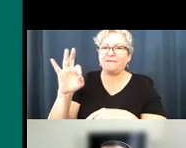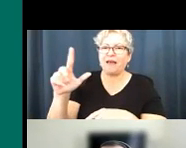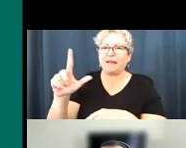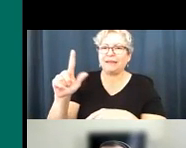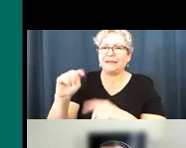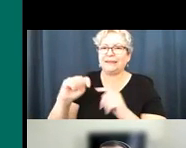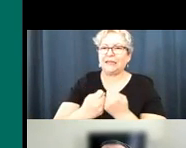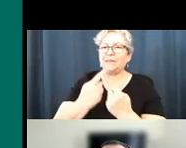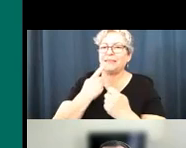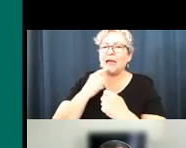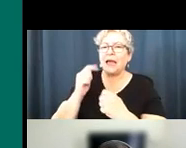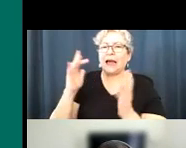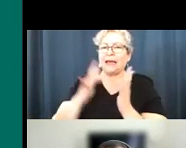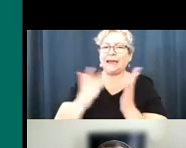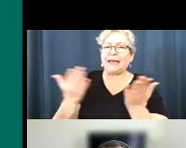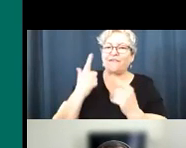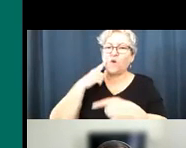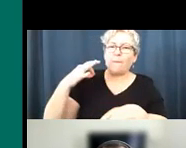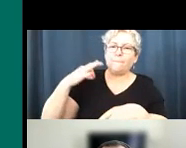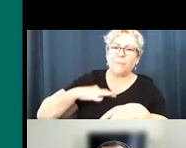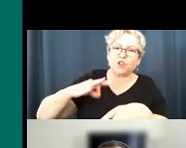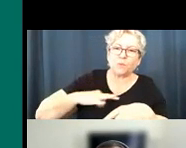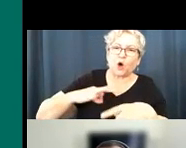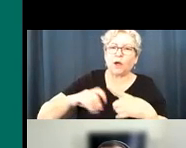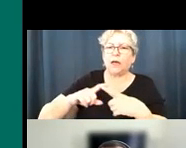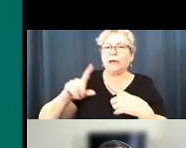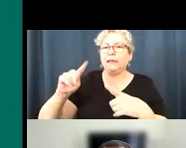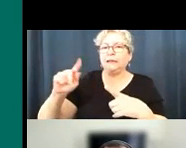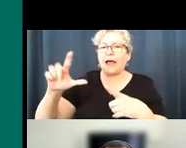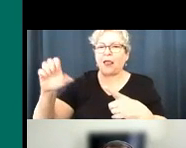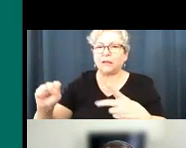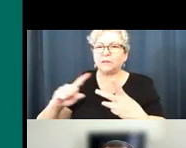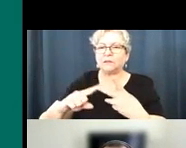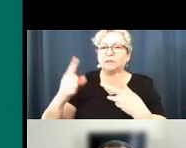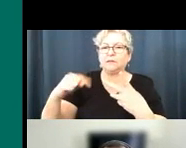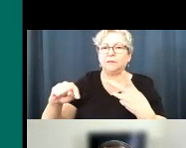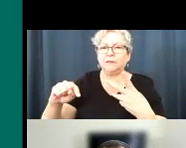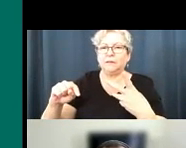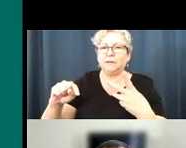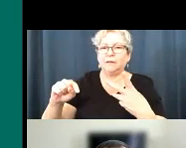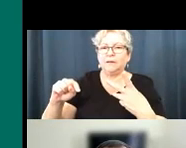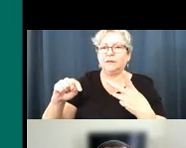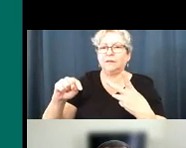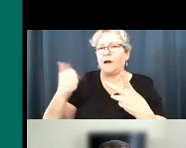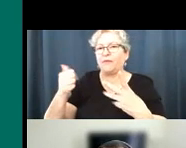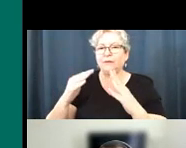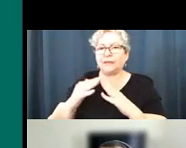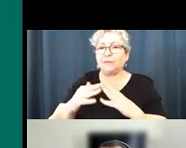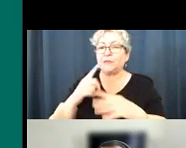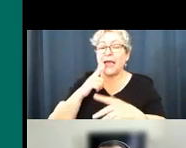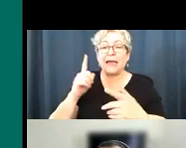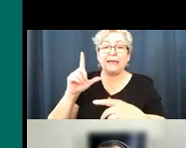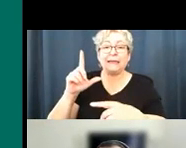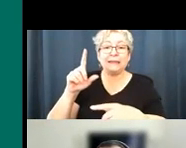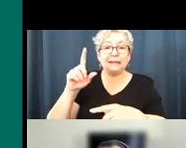equipos del NFL y dice, apriete aquí para Pittsburgh y aquí para Dallas o para Philadelphia. Eso para mí no me ayuda. Pero si me dice